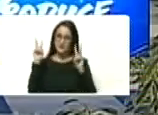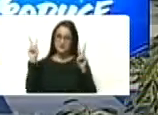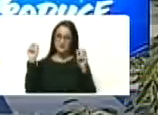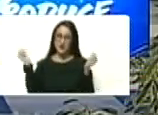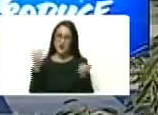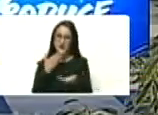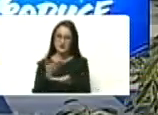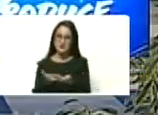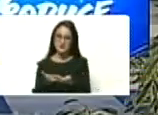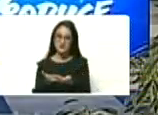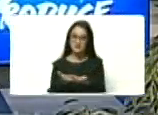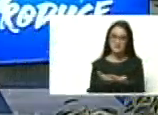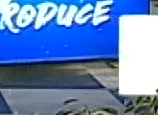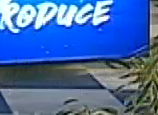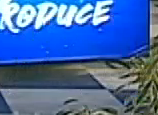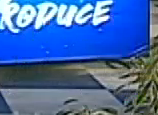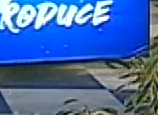gracias.